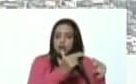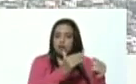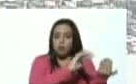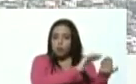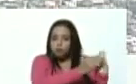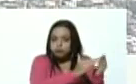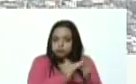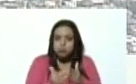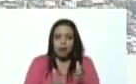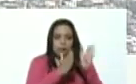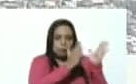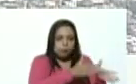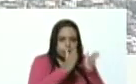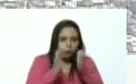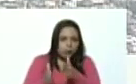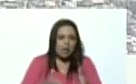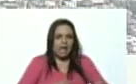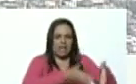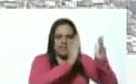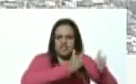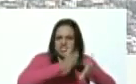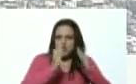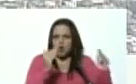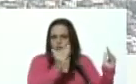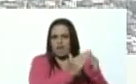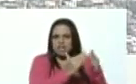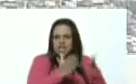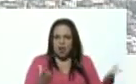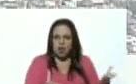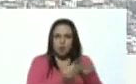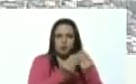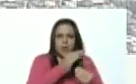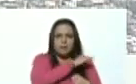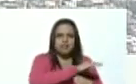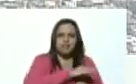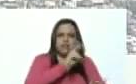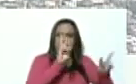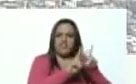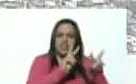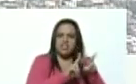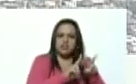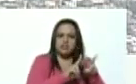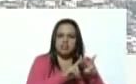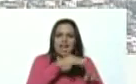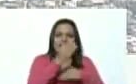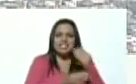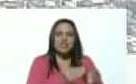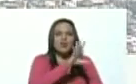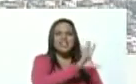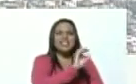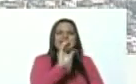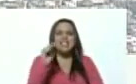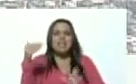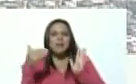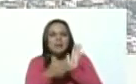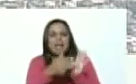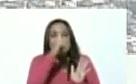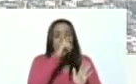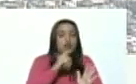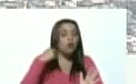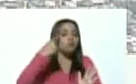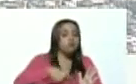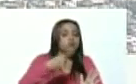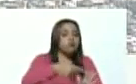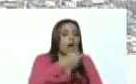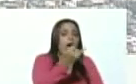urbanizaciones, edificios, casas, con la Gran Misión Vivienda Venezuela. 500.000 anuales hemos propuesto y la estamos